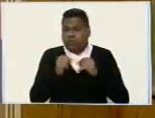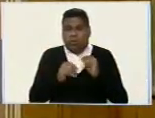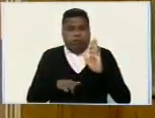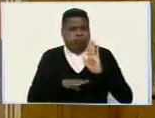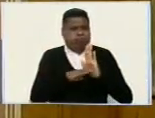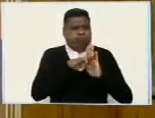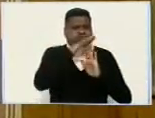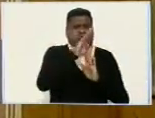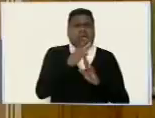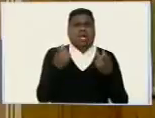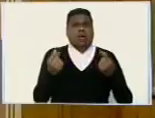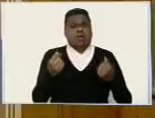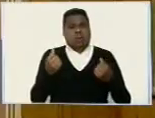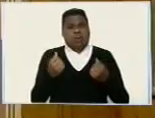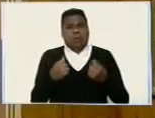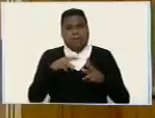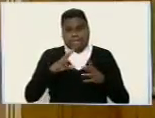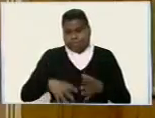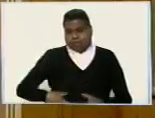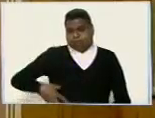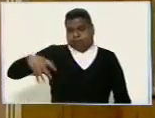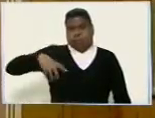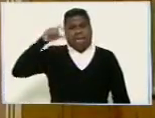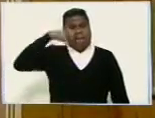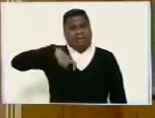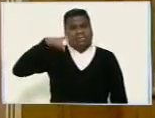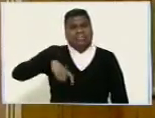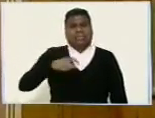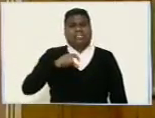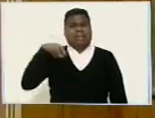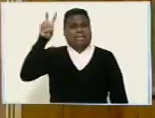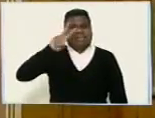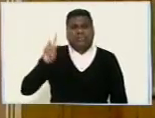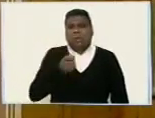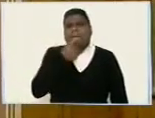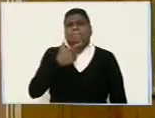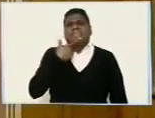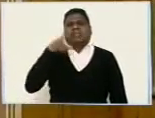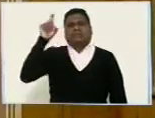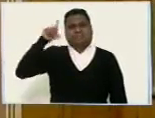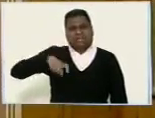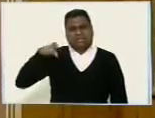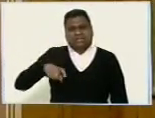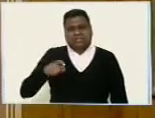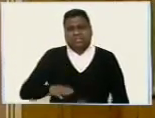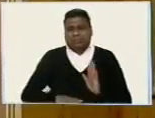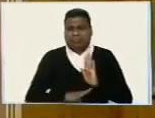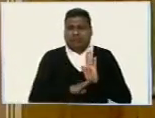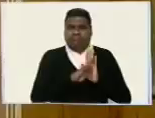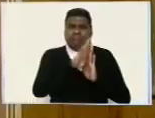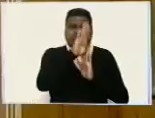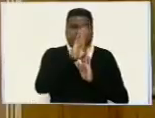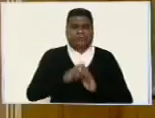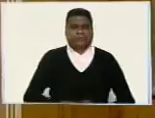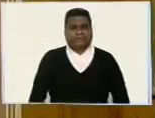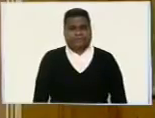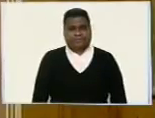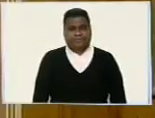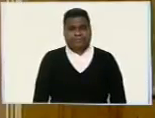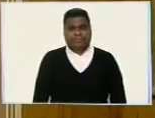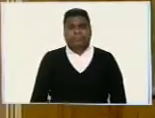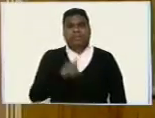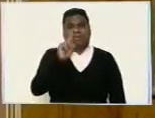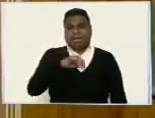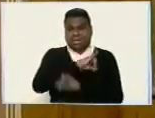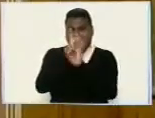así esa prosperidad que este país bello y que este país necesita para salir adelante. Dando así de